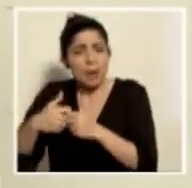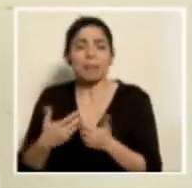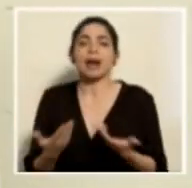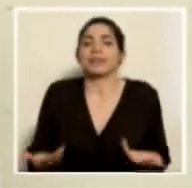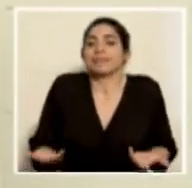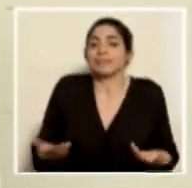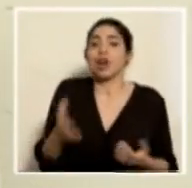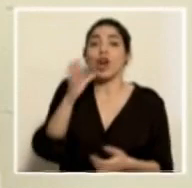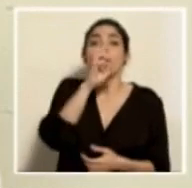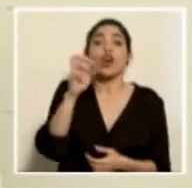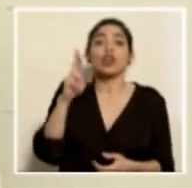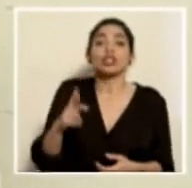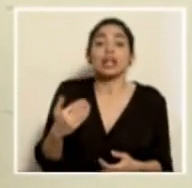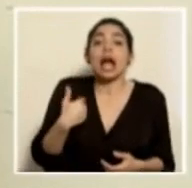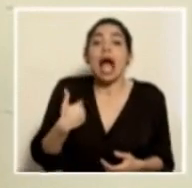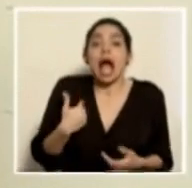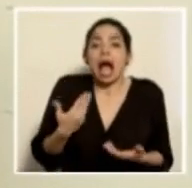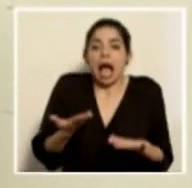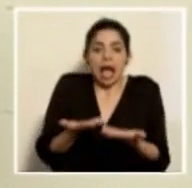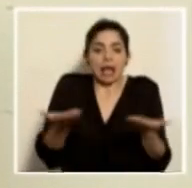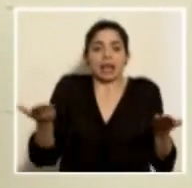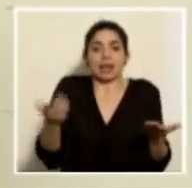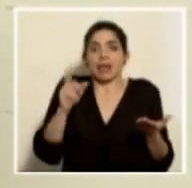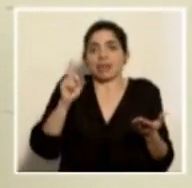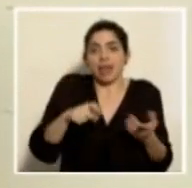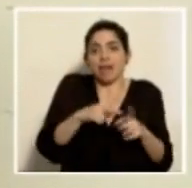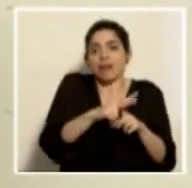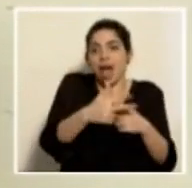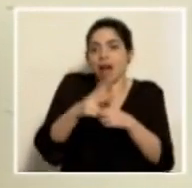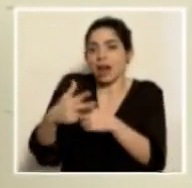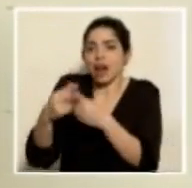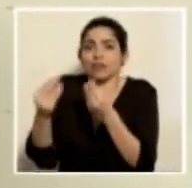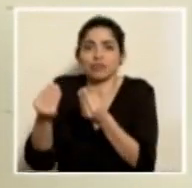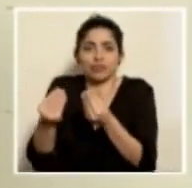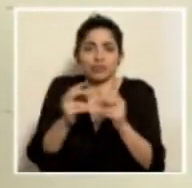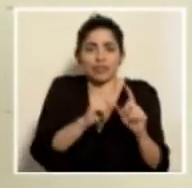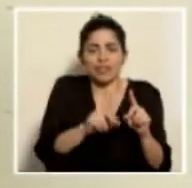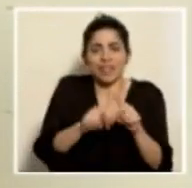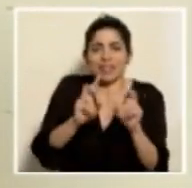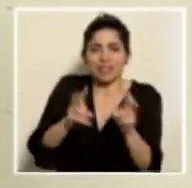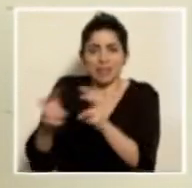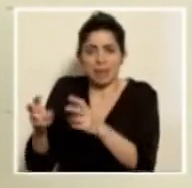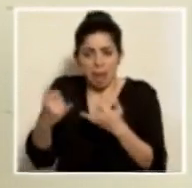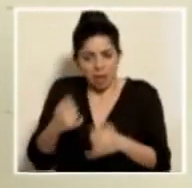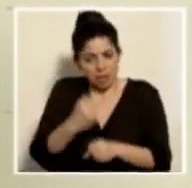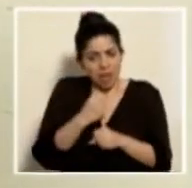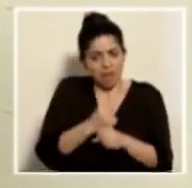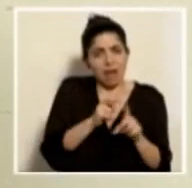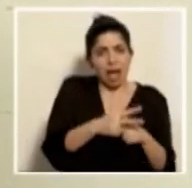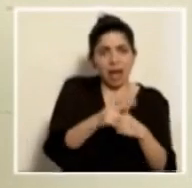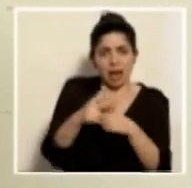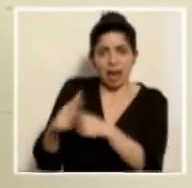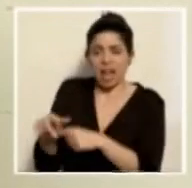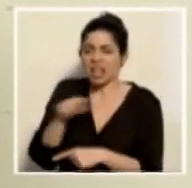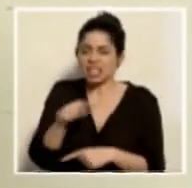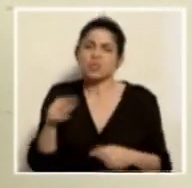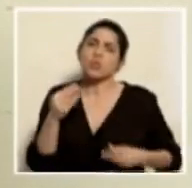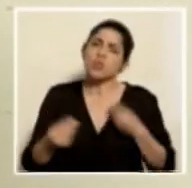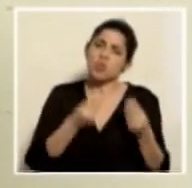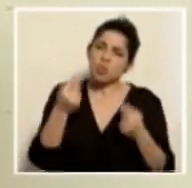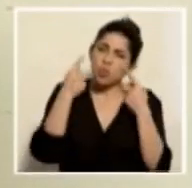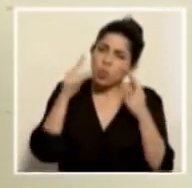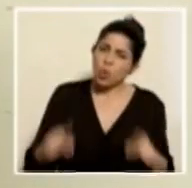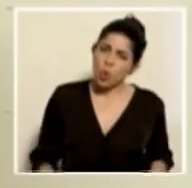Costa Rica que tenemos y que tenemos que arreglar y que estamos trabajando para arreglar. Para hacer eso,